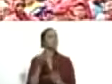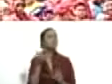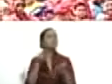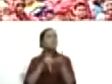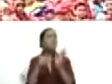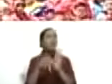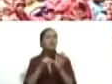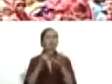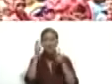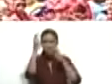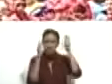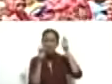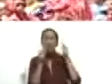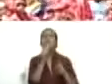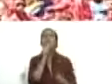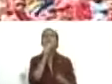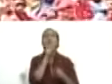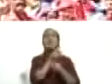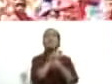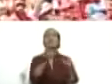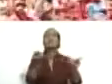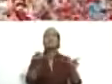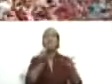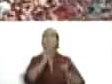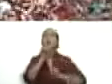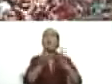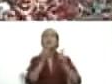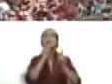¿Quiénes son chavistas de los presentes?